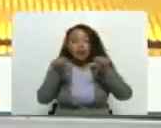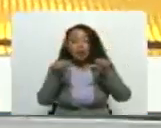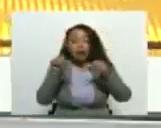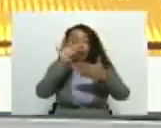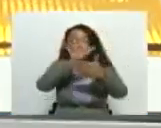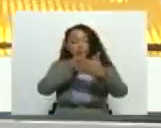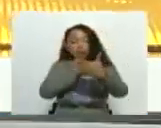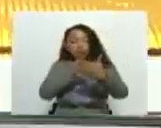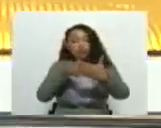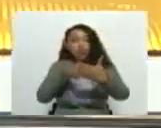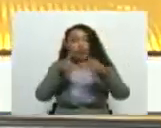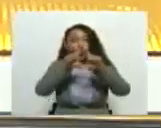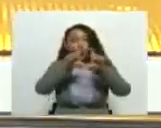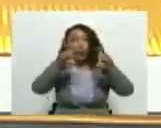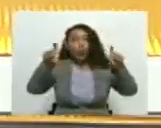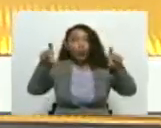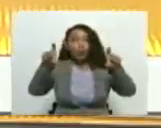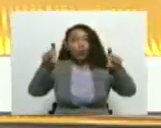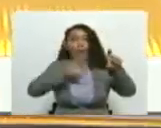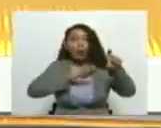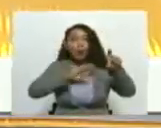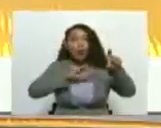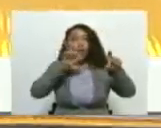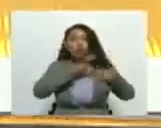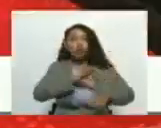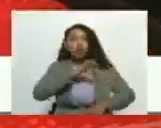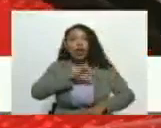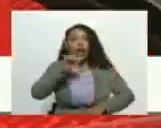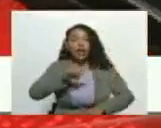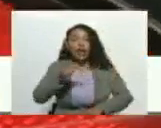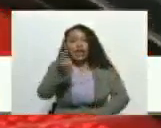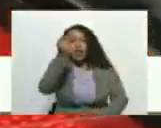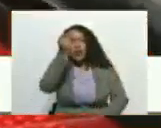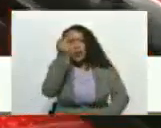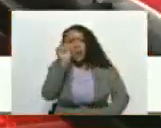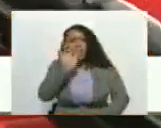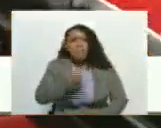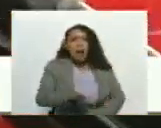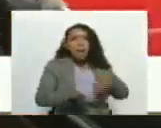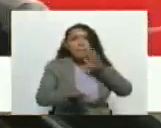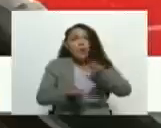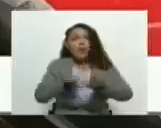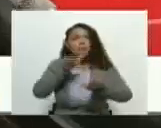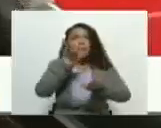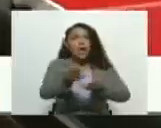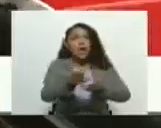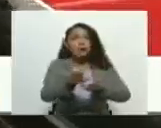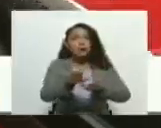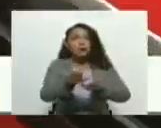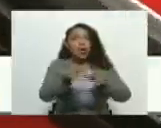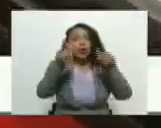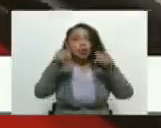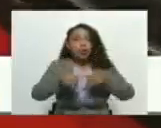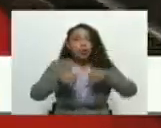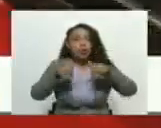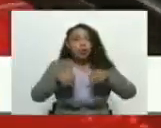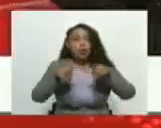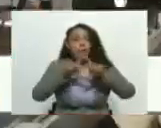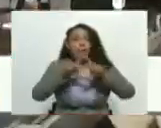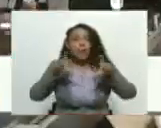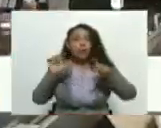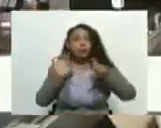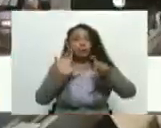matriculación totalmente soberano. En ninguno de los pasos de la hechura de estas placas de